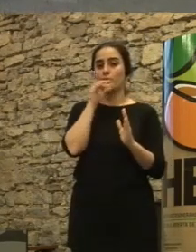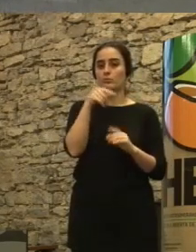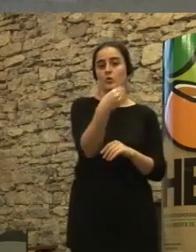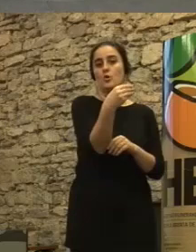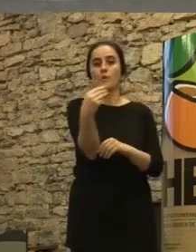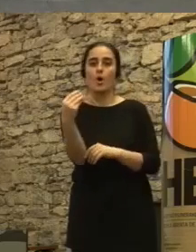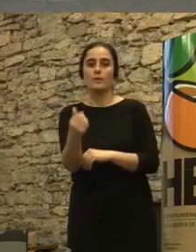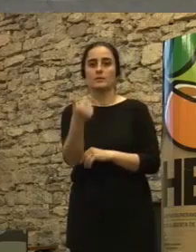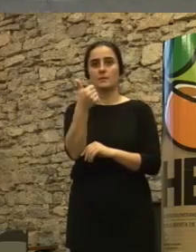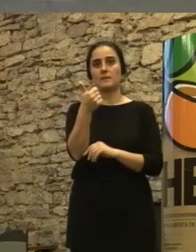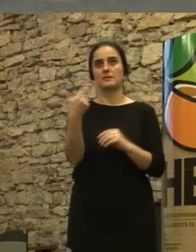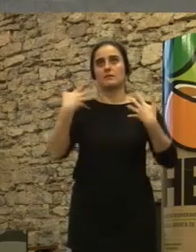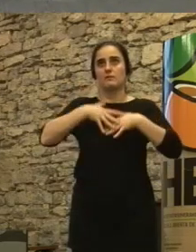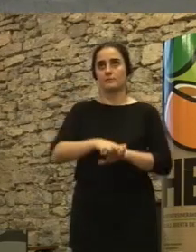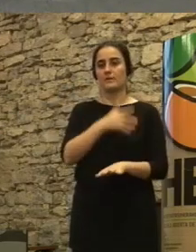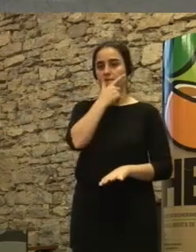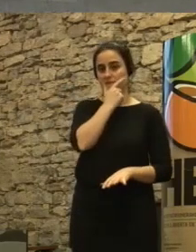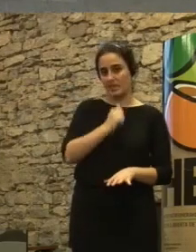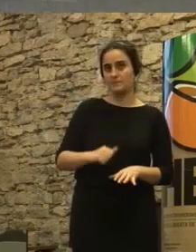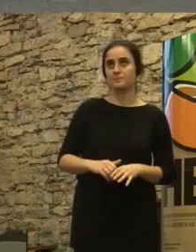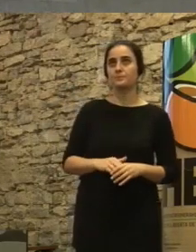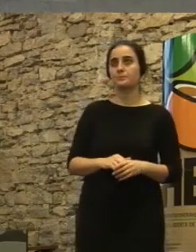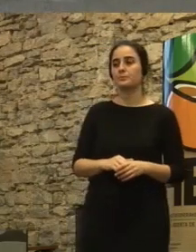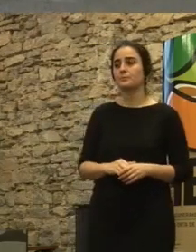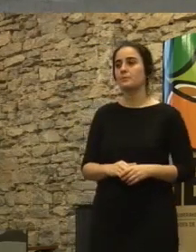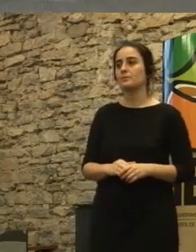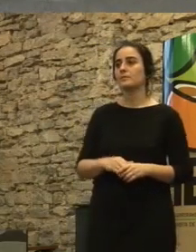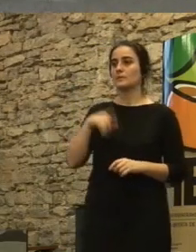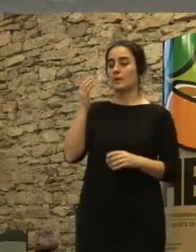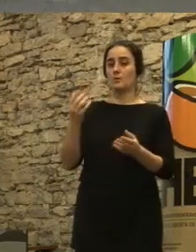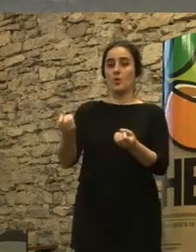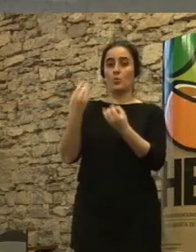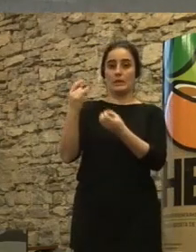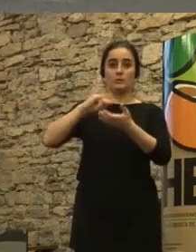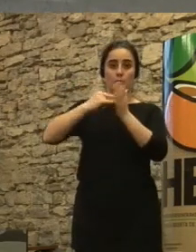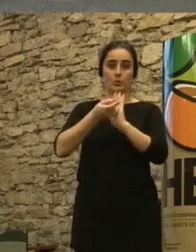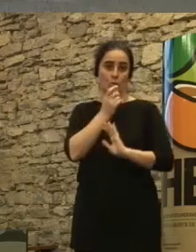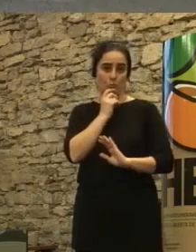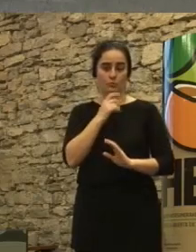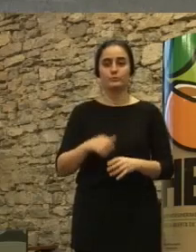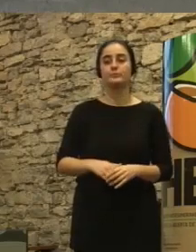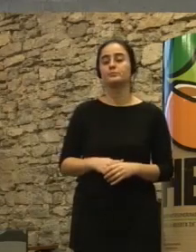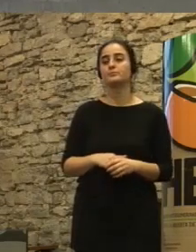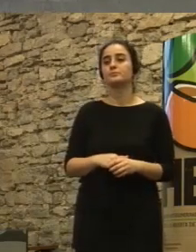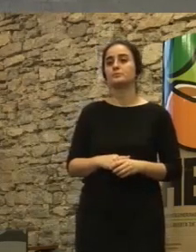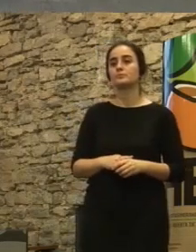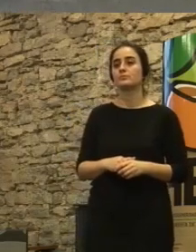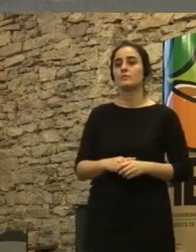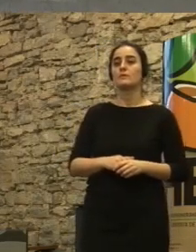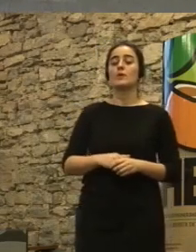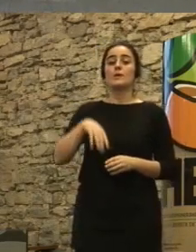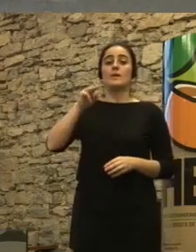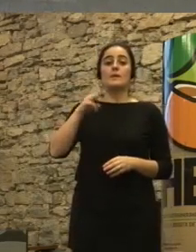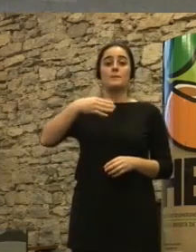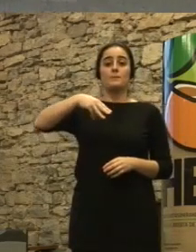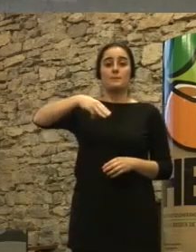más jóvenes y más permeables, no sé si más permeables, pero están más abiertos. Coméntanos un poquito el proyecto para que la gente lo conozca también. Dentro de los proyectos de Maldita, que son proyectos en